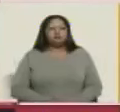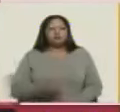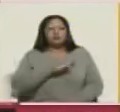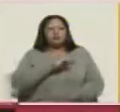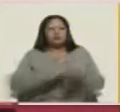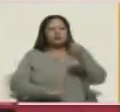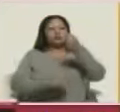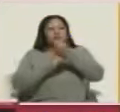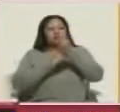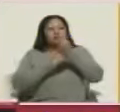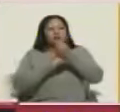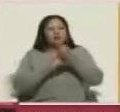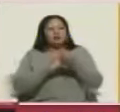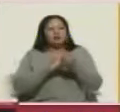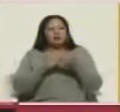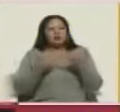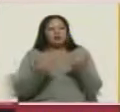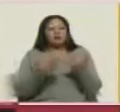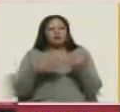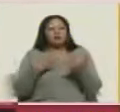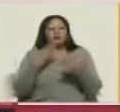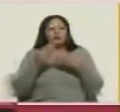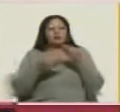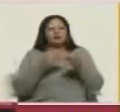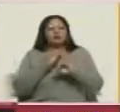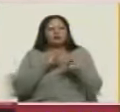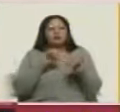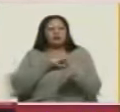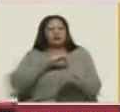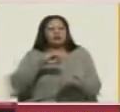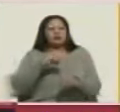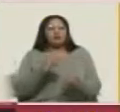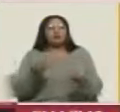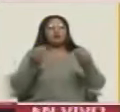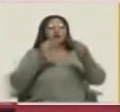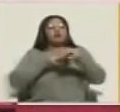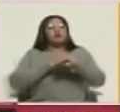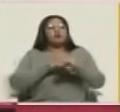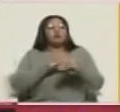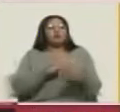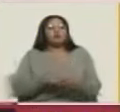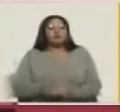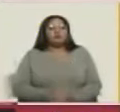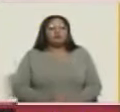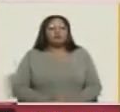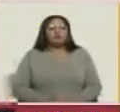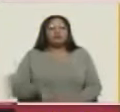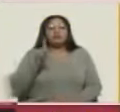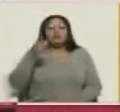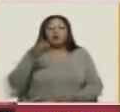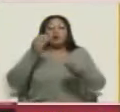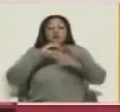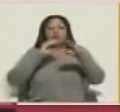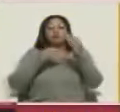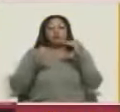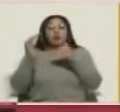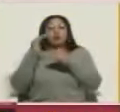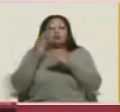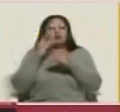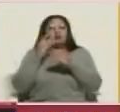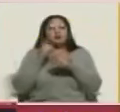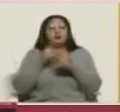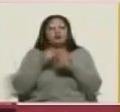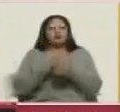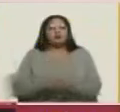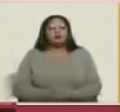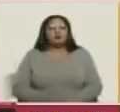De potencia, de posibilidades, ya lo somos, hay que concretarlo. Tenemos que superarnos. Prieto decía, empínate joven,